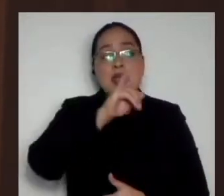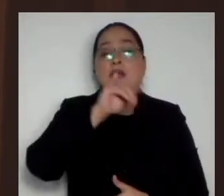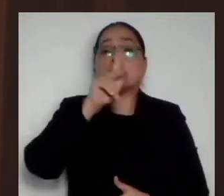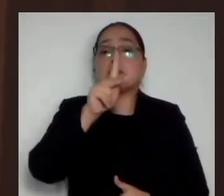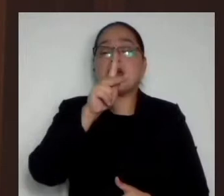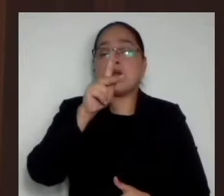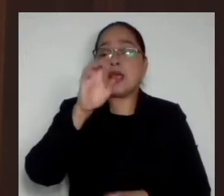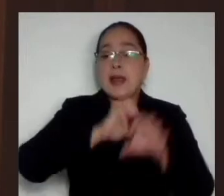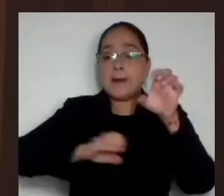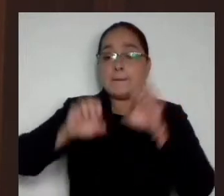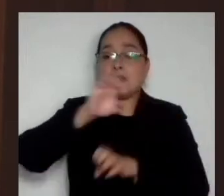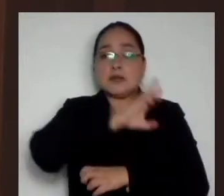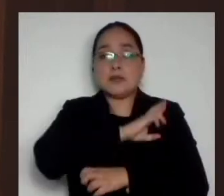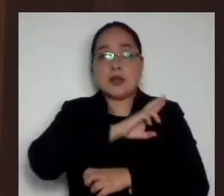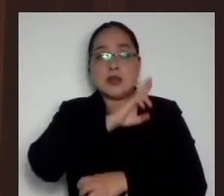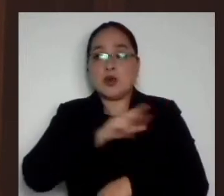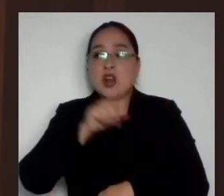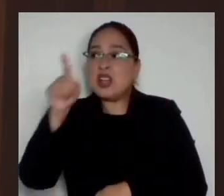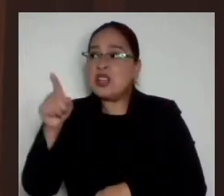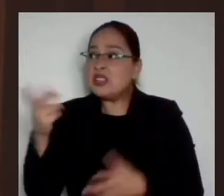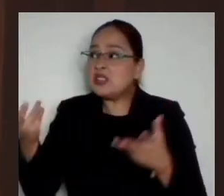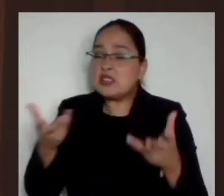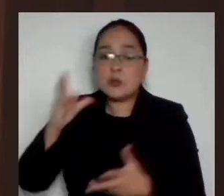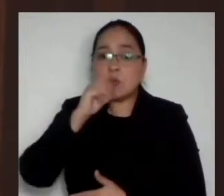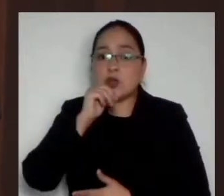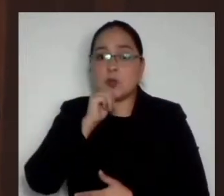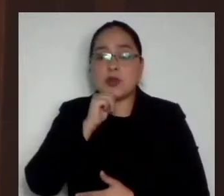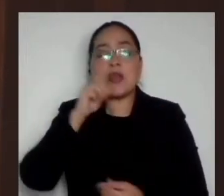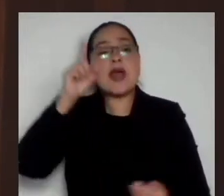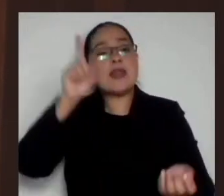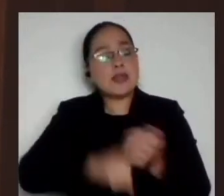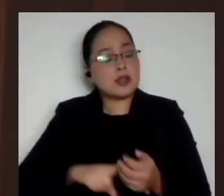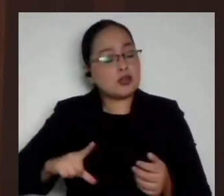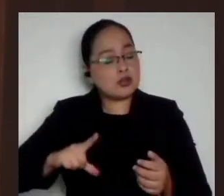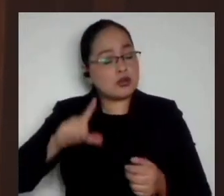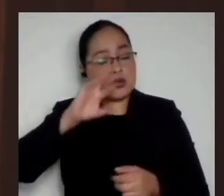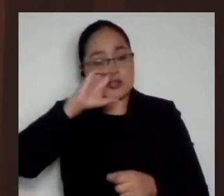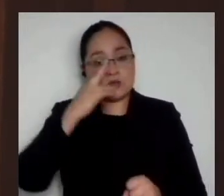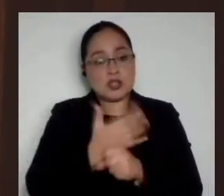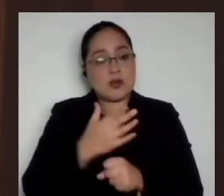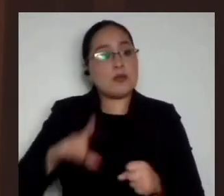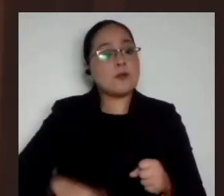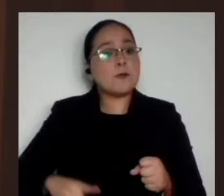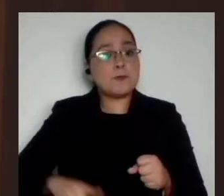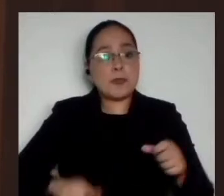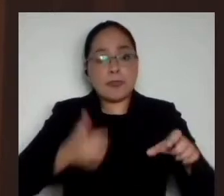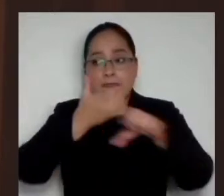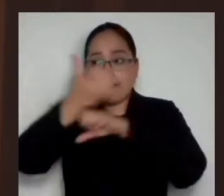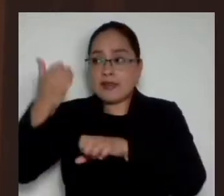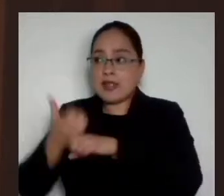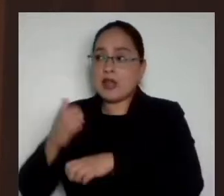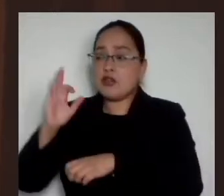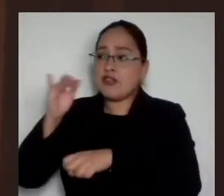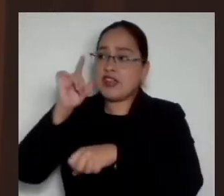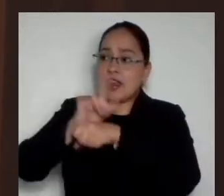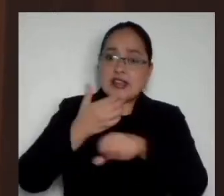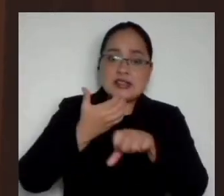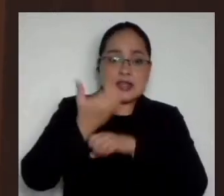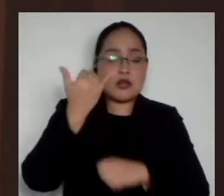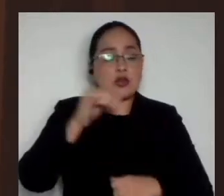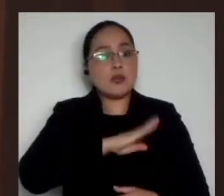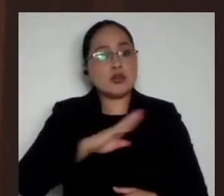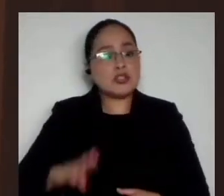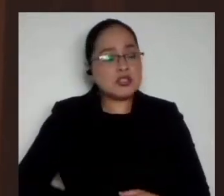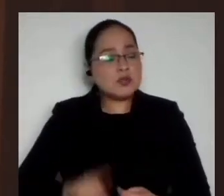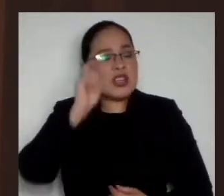da resultado, una de las responsabilidades de los gobiernos en sus diversos niveles es la de crear